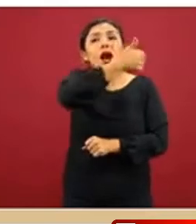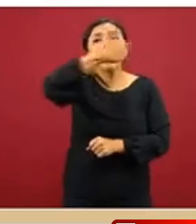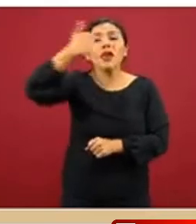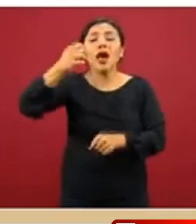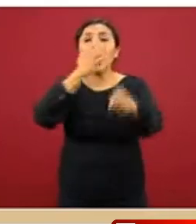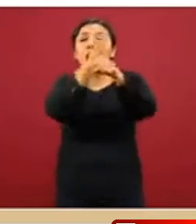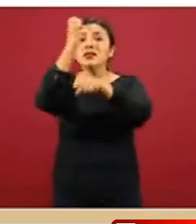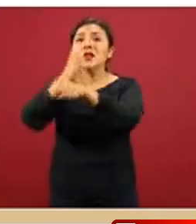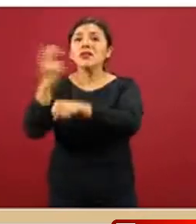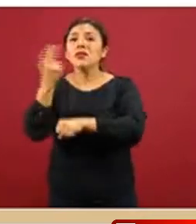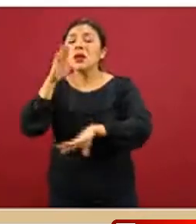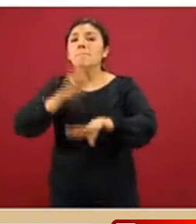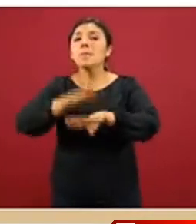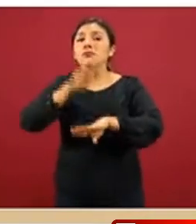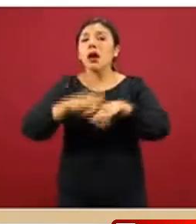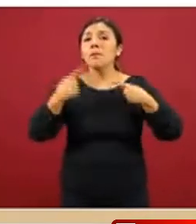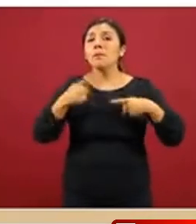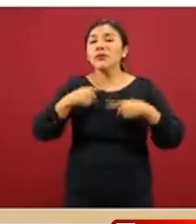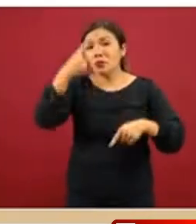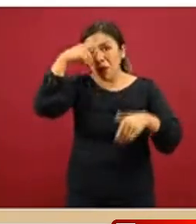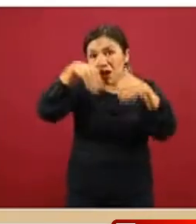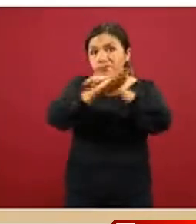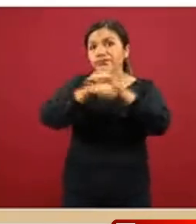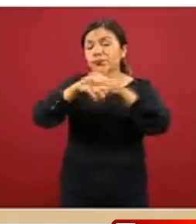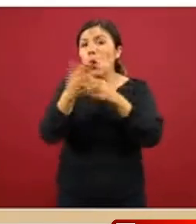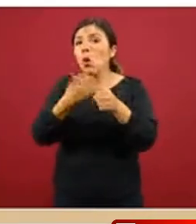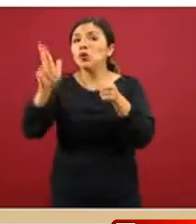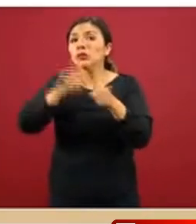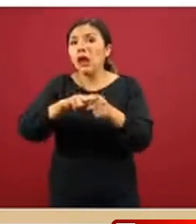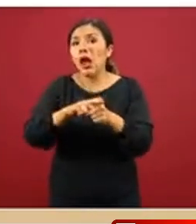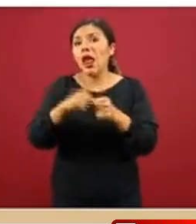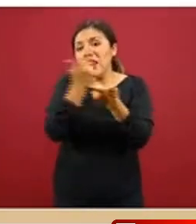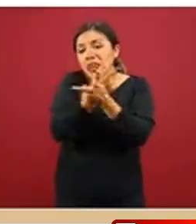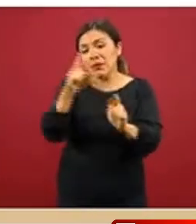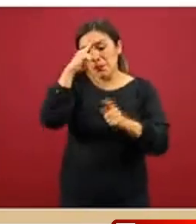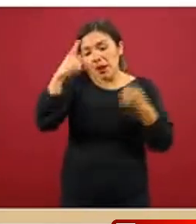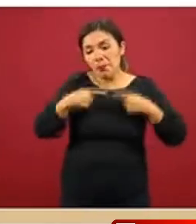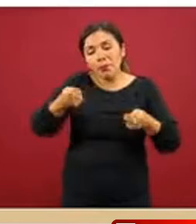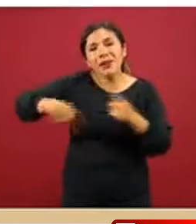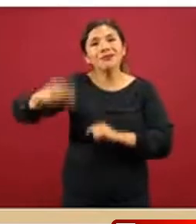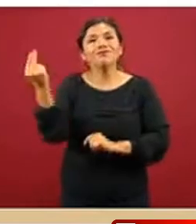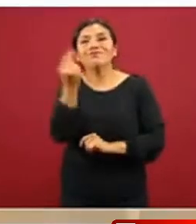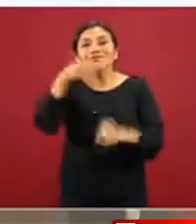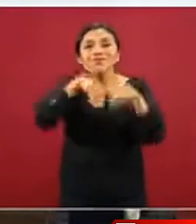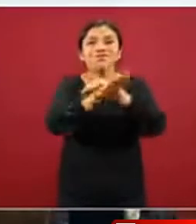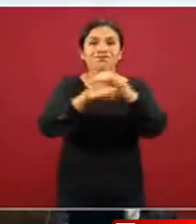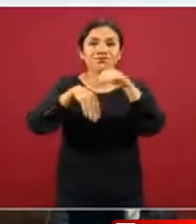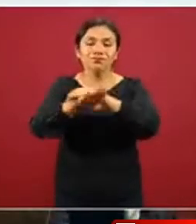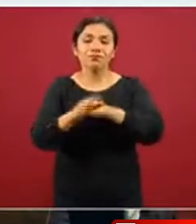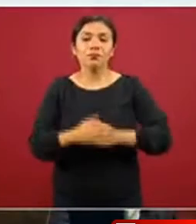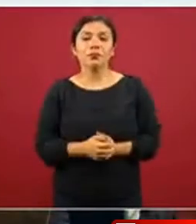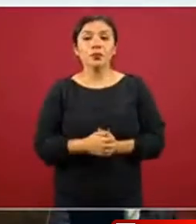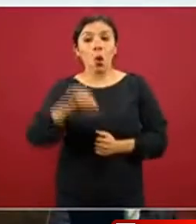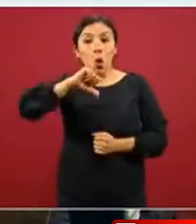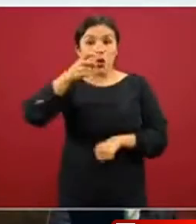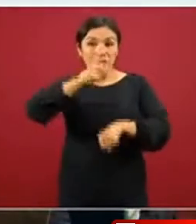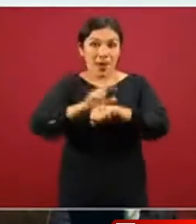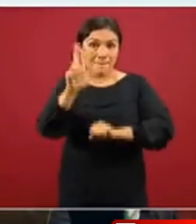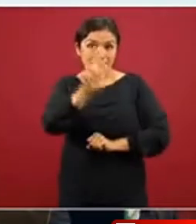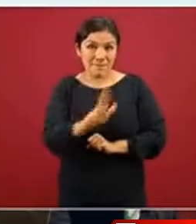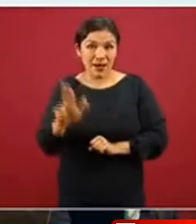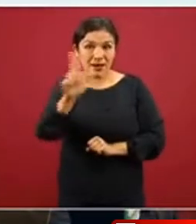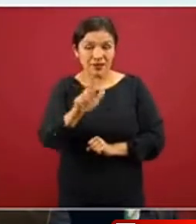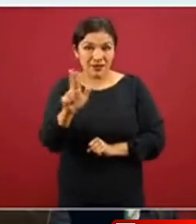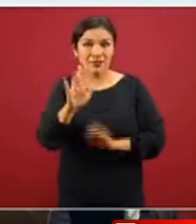las entidades de tener siempre camas disponibles para las personas que así lo requieran. El día de hoy es martes,